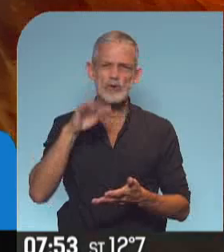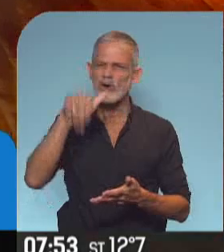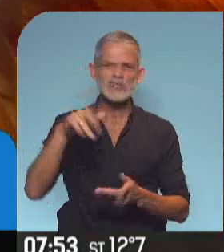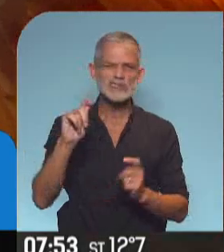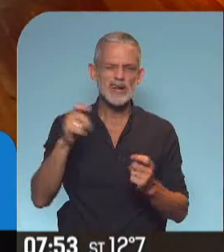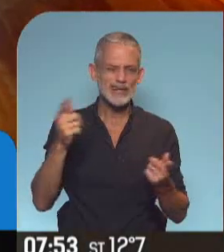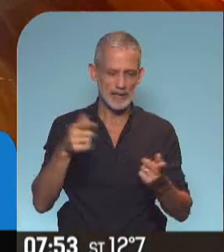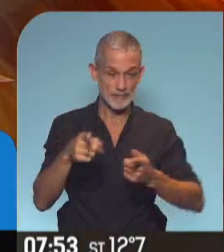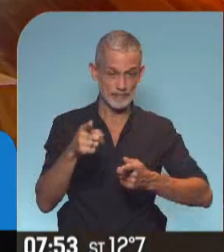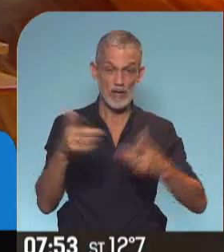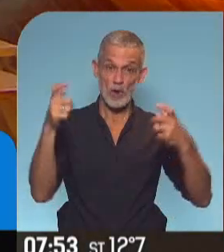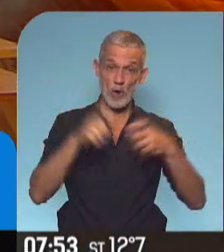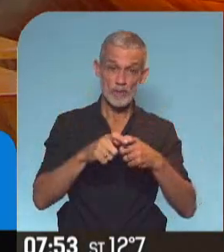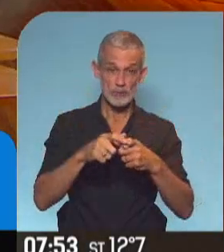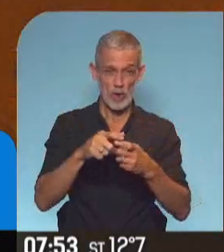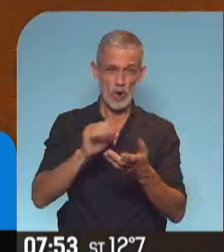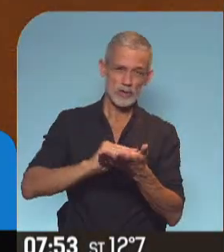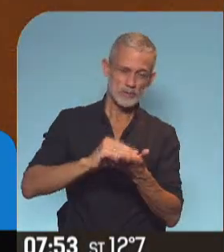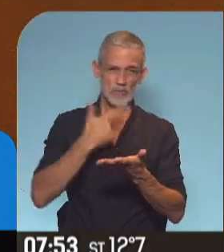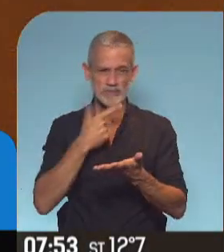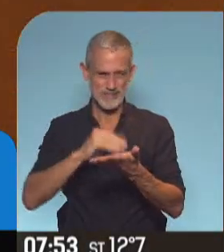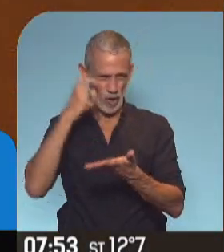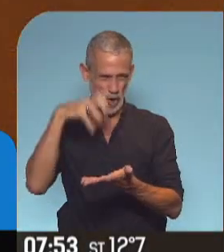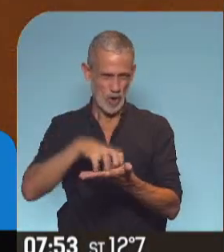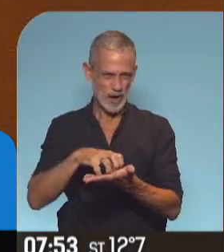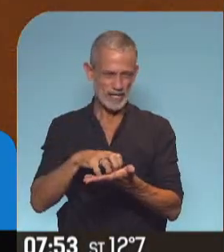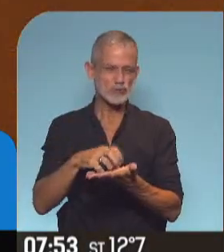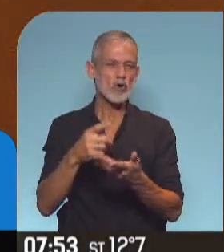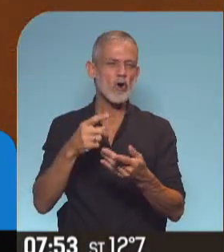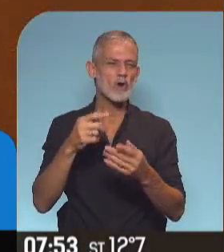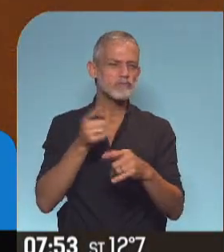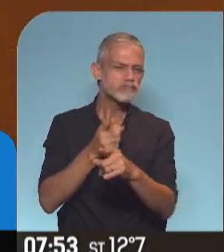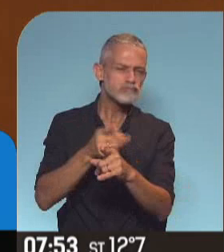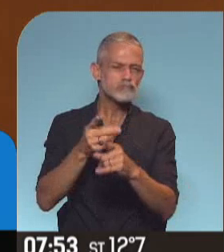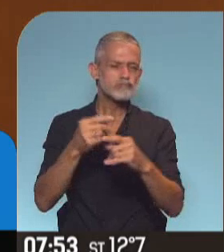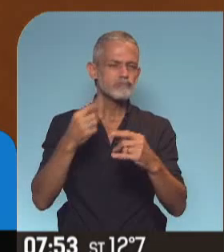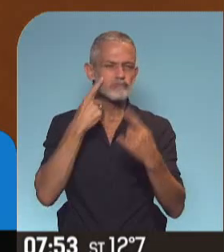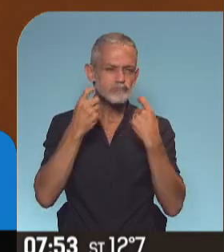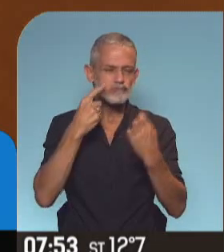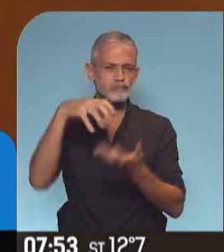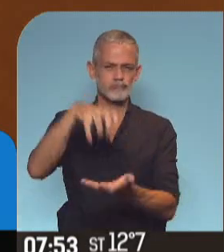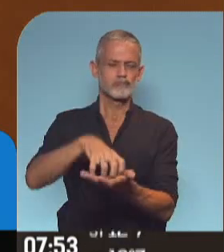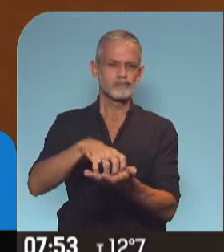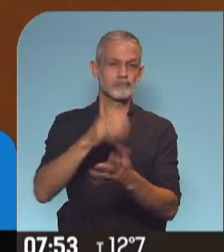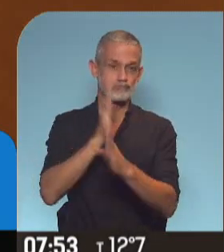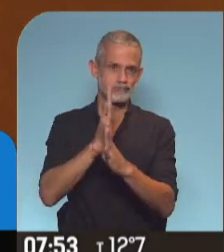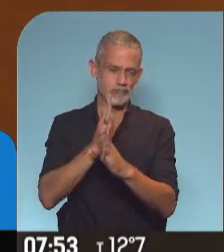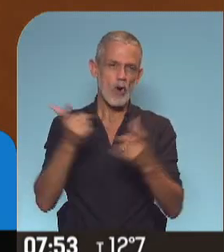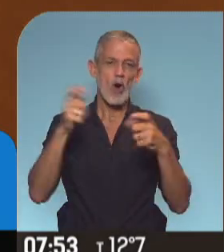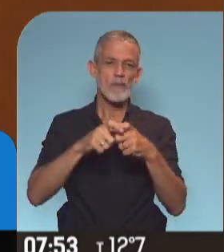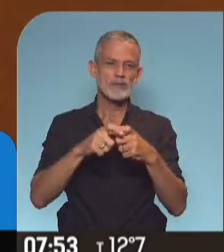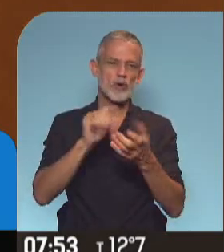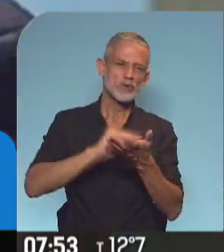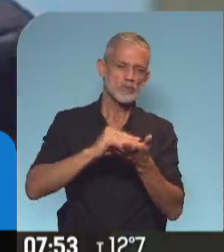lo citó a la comisión bicameral de seguimiento y fiscalización de los organismos de inteligencia es una comisión bicameral